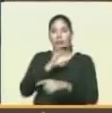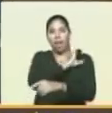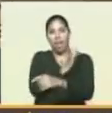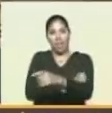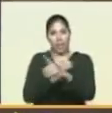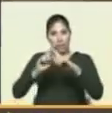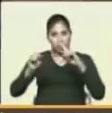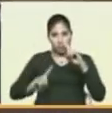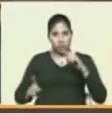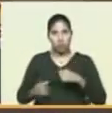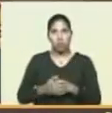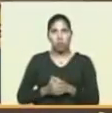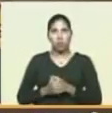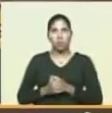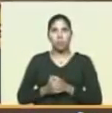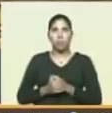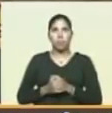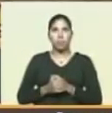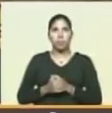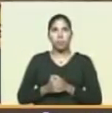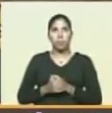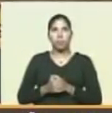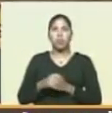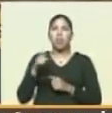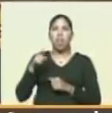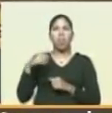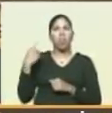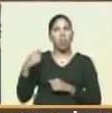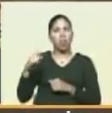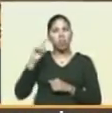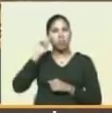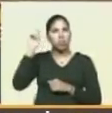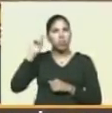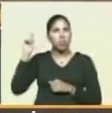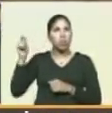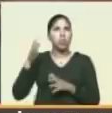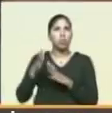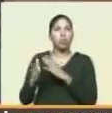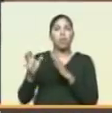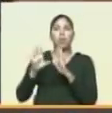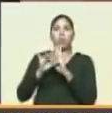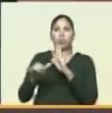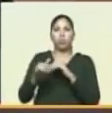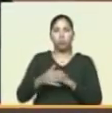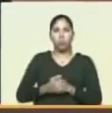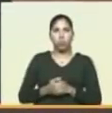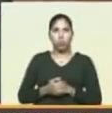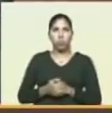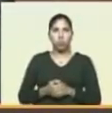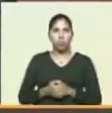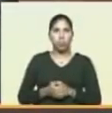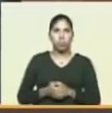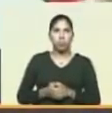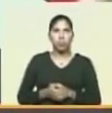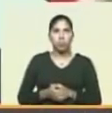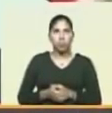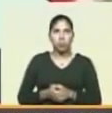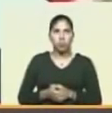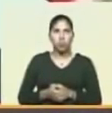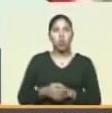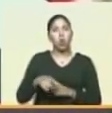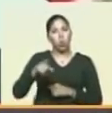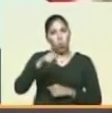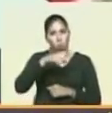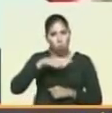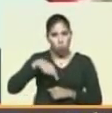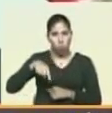allí una teoría constitucional que con toda seguridad ustedes han revisado con mucho